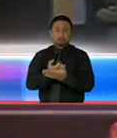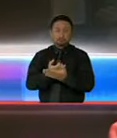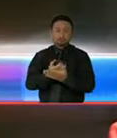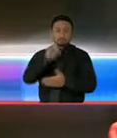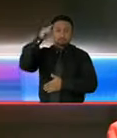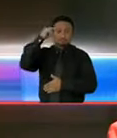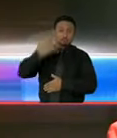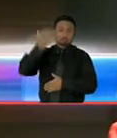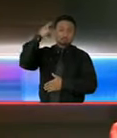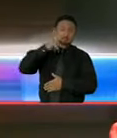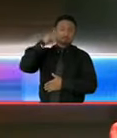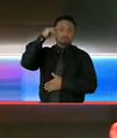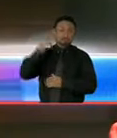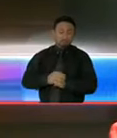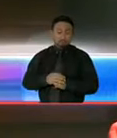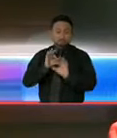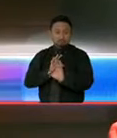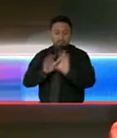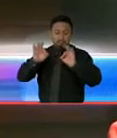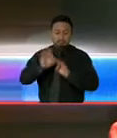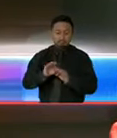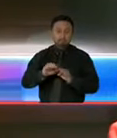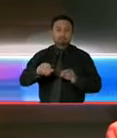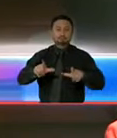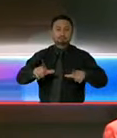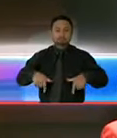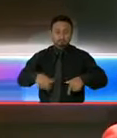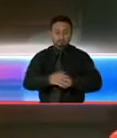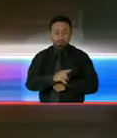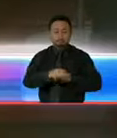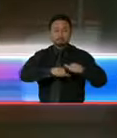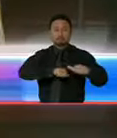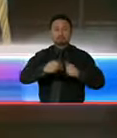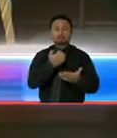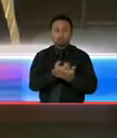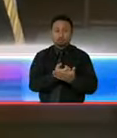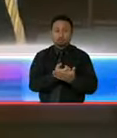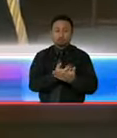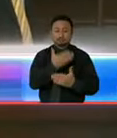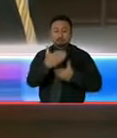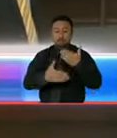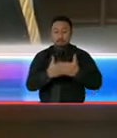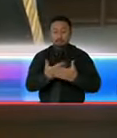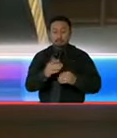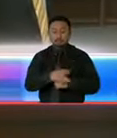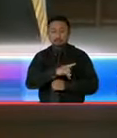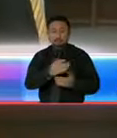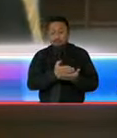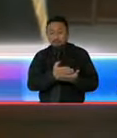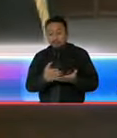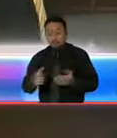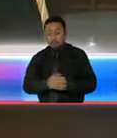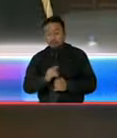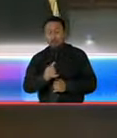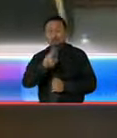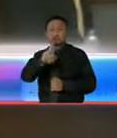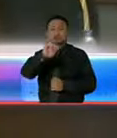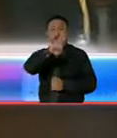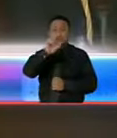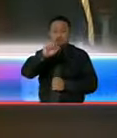Correa y pasó a ser consejero económico de Lenín Moreno en sus primeros meses. Solo luego de que fue separado del cargo, Rivera asume sus funciones